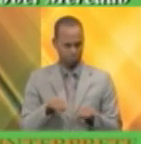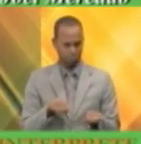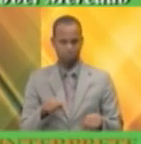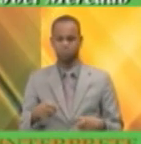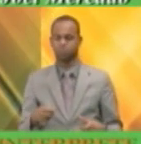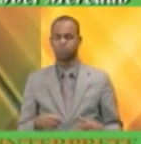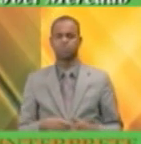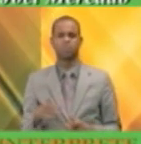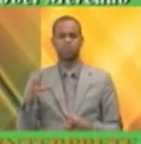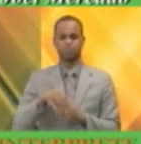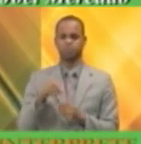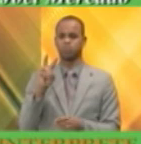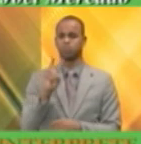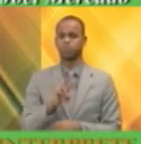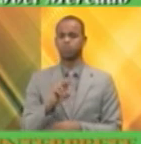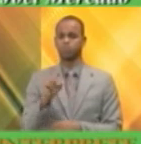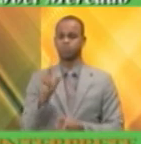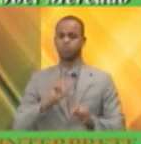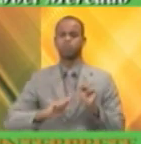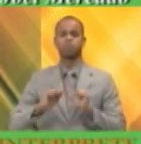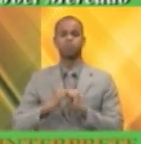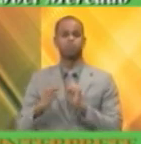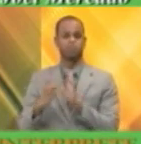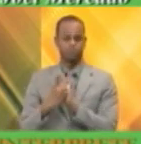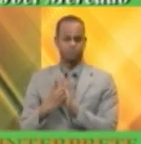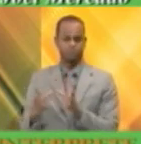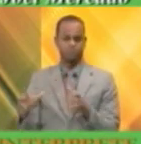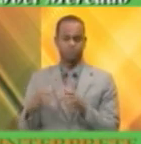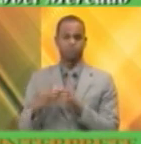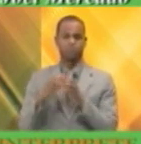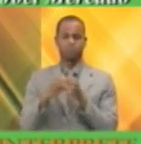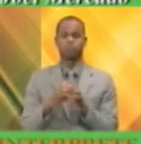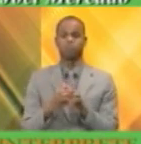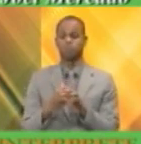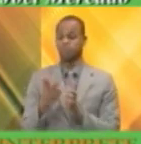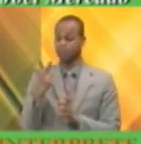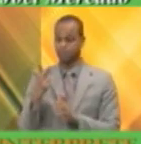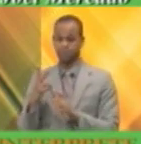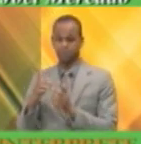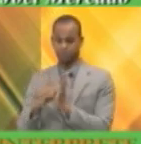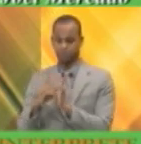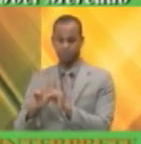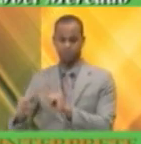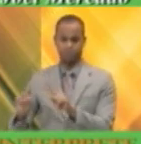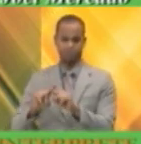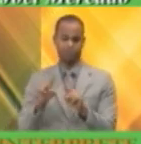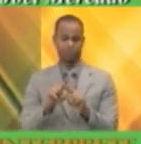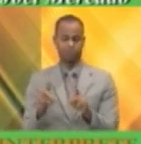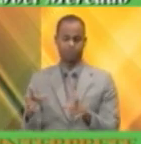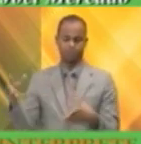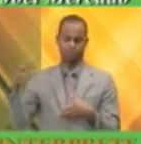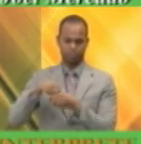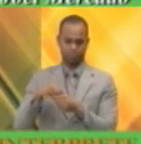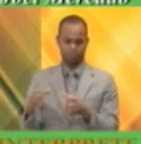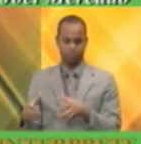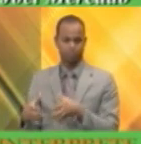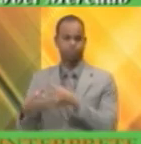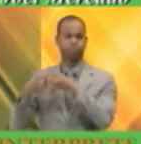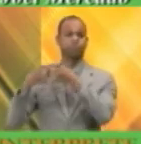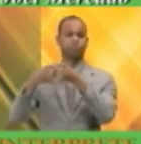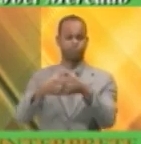conformada por 21 personas con discapacidad, tres tipos de discapacidades dentro de la delegación.